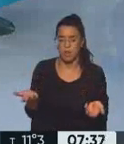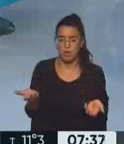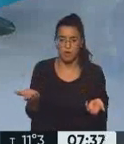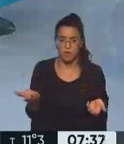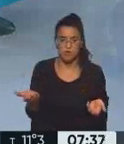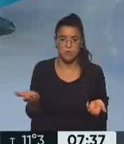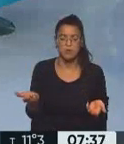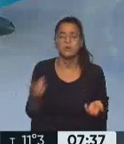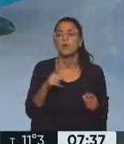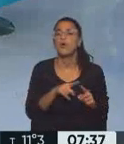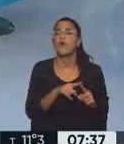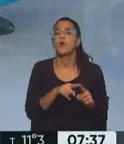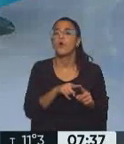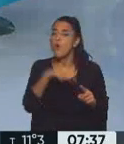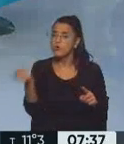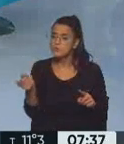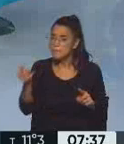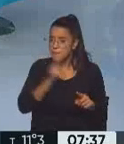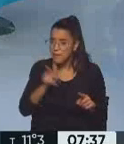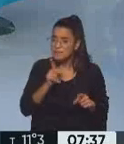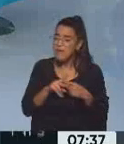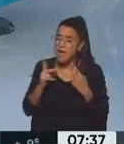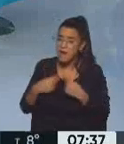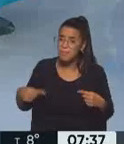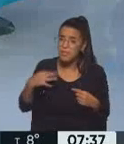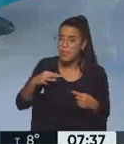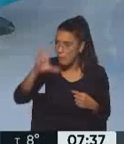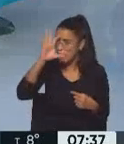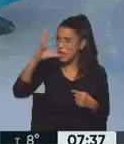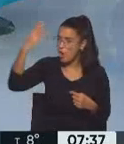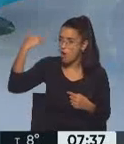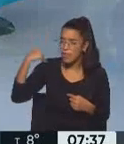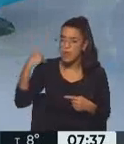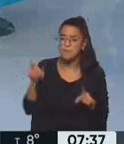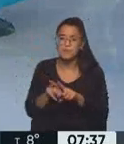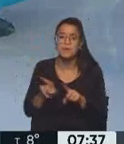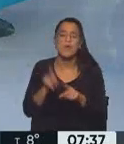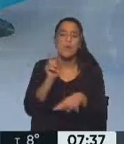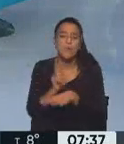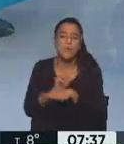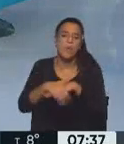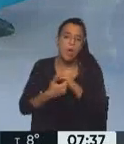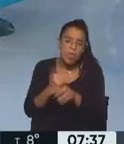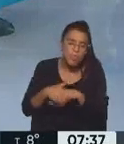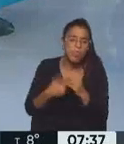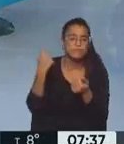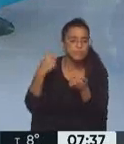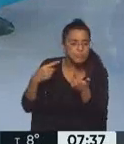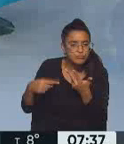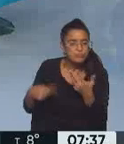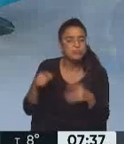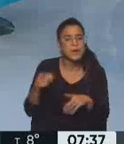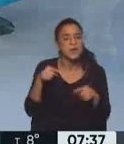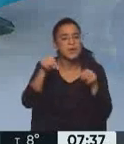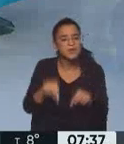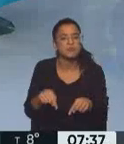y otras y me parece que son herramientas que deberíamos recordar como el cuidado de la higiene y demás como para que esto no se